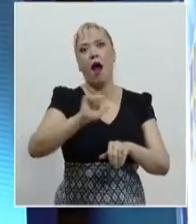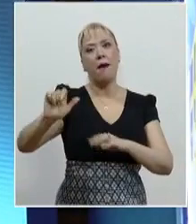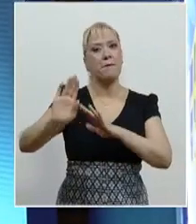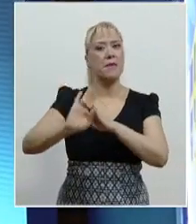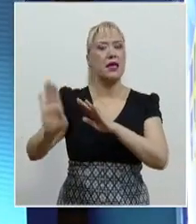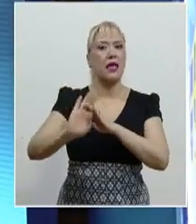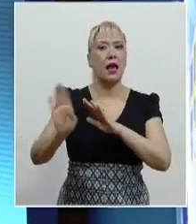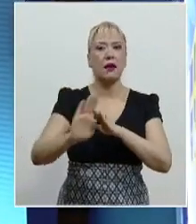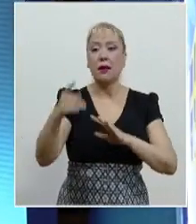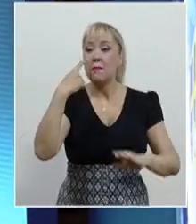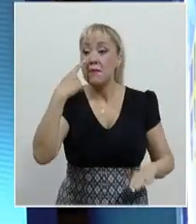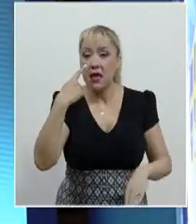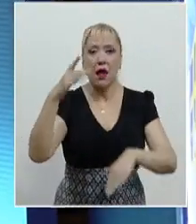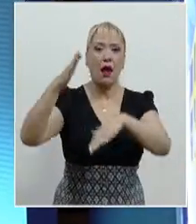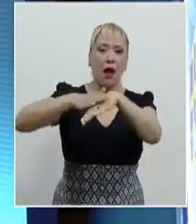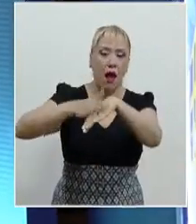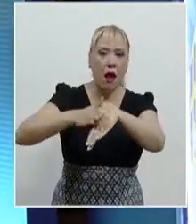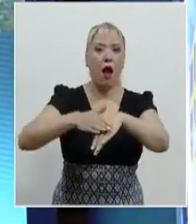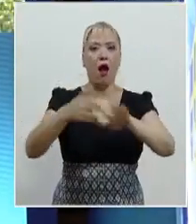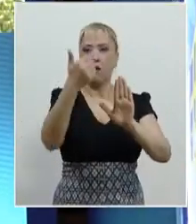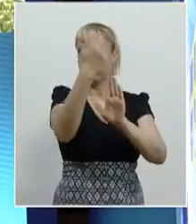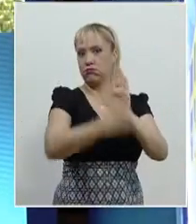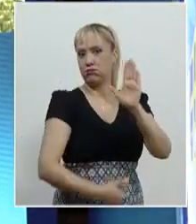migrantes. Adelante, Óscar.